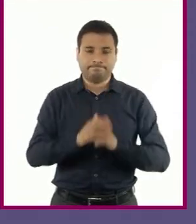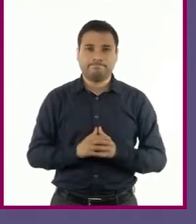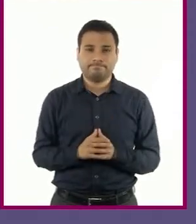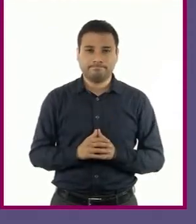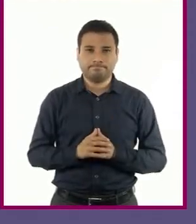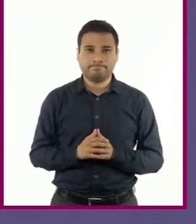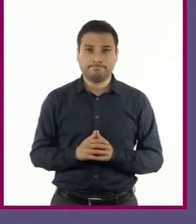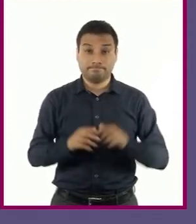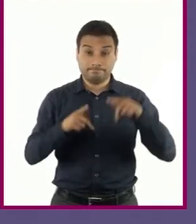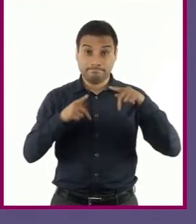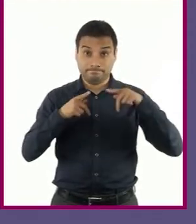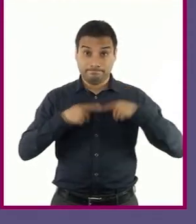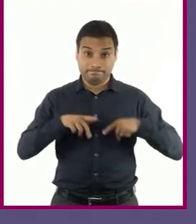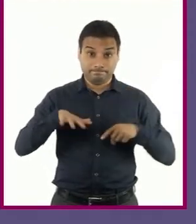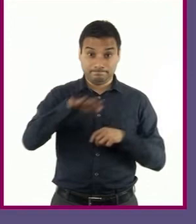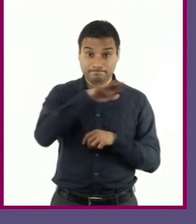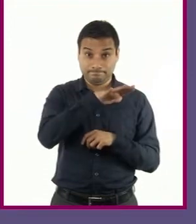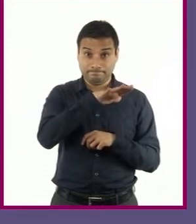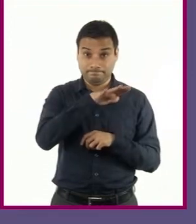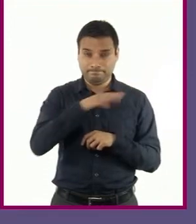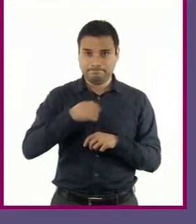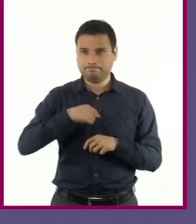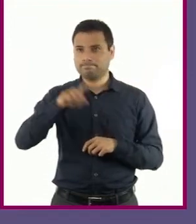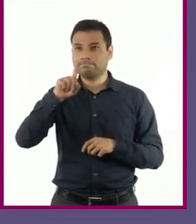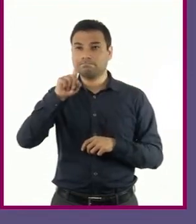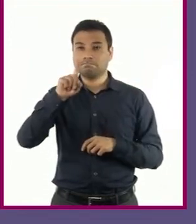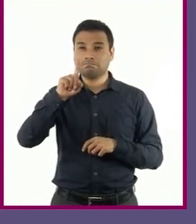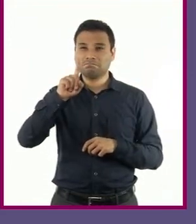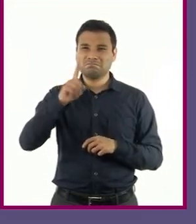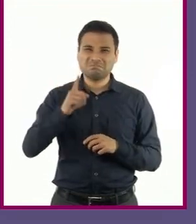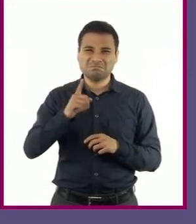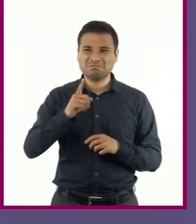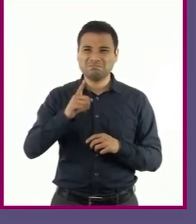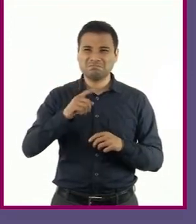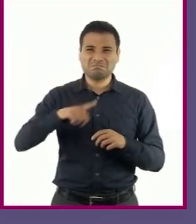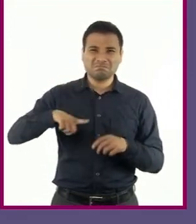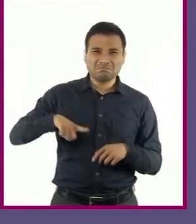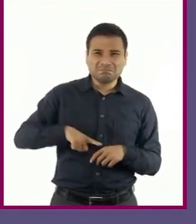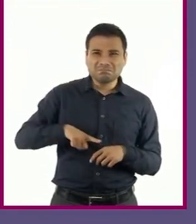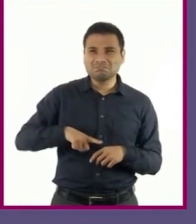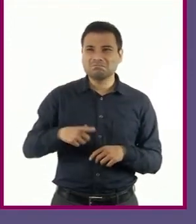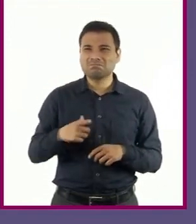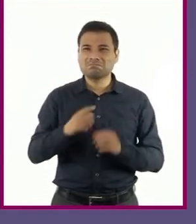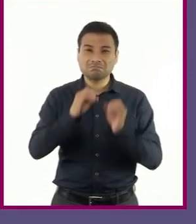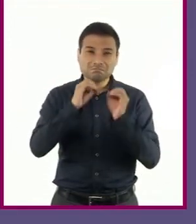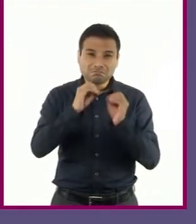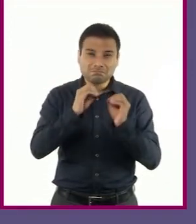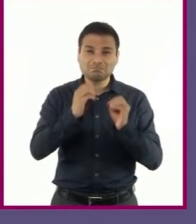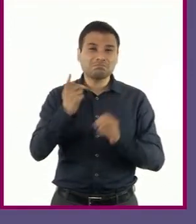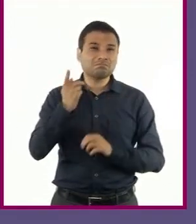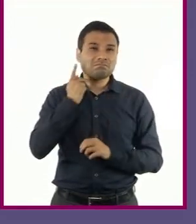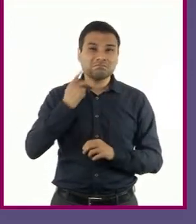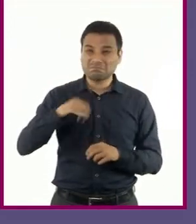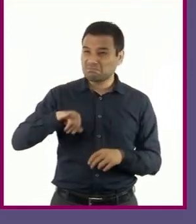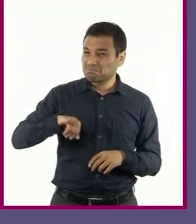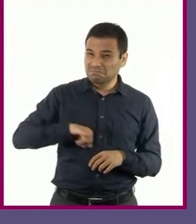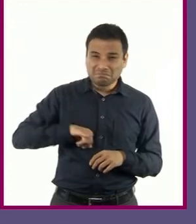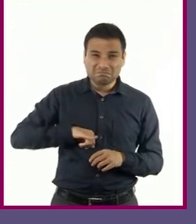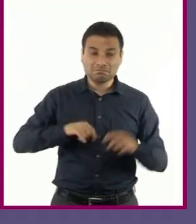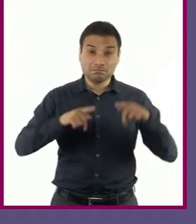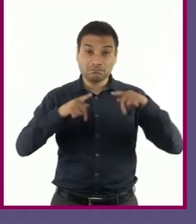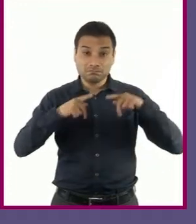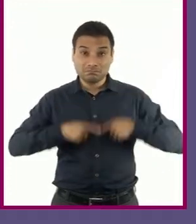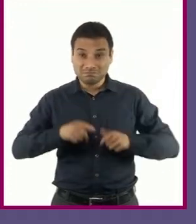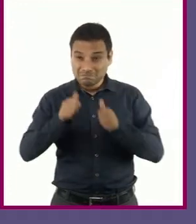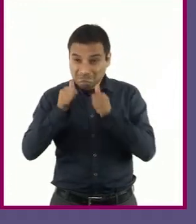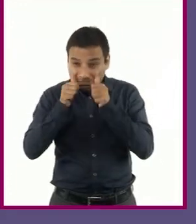Una sociedad en la cual los ciudadanos muestren desinterés por lo que hacen las autoridades, ignoren las necesidades de otros,